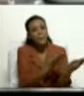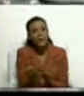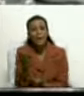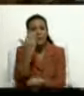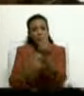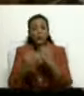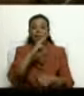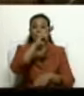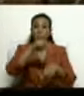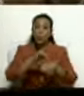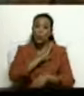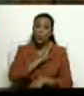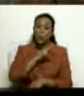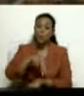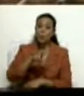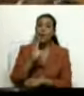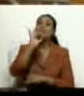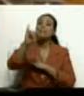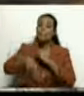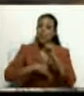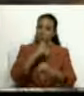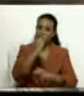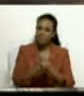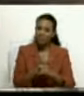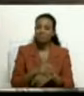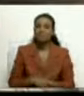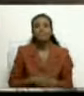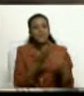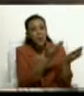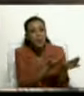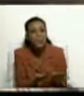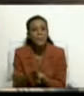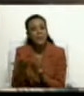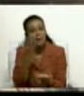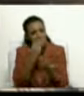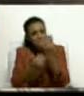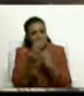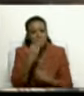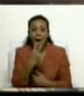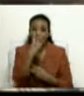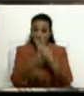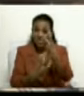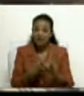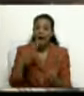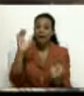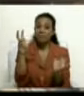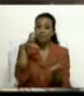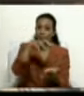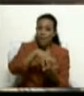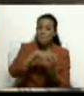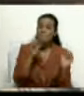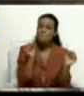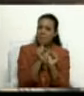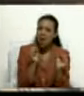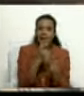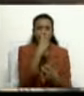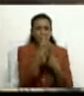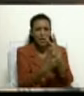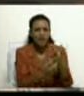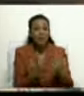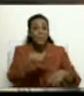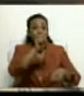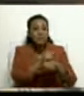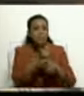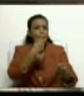turistas nacionales e internacionales. La invitación es para que vengan cuando visiten nuestro estado Mérida, vengan y visiten el mercado